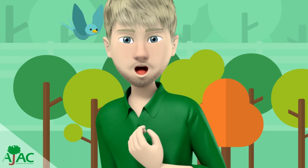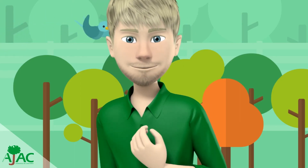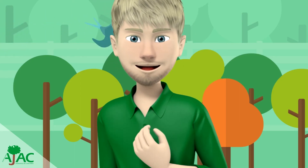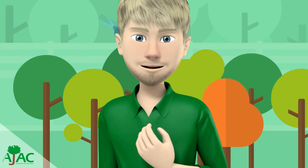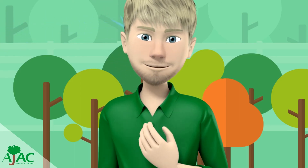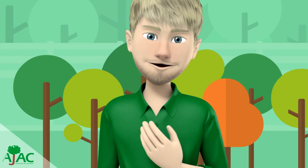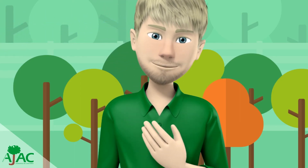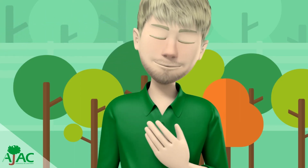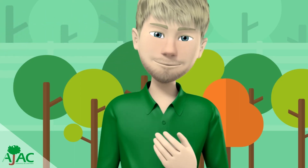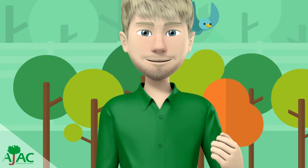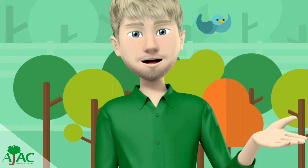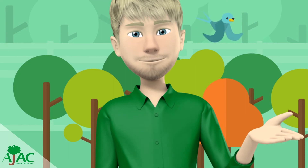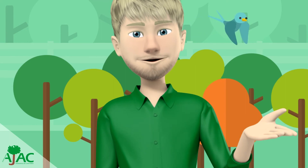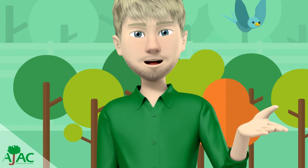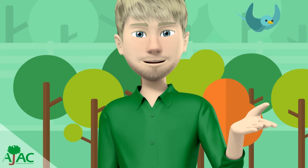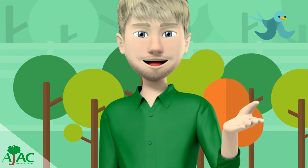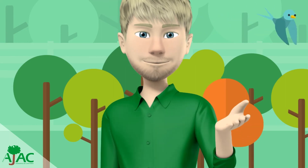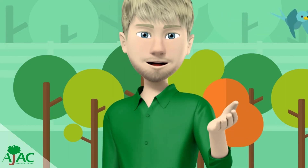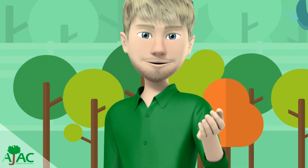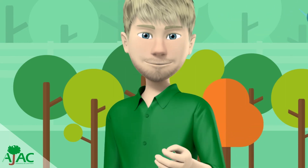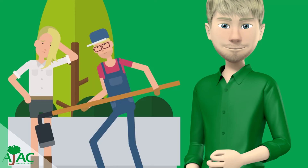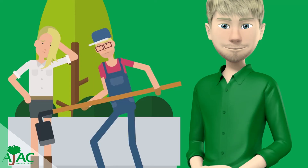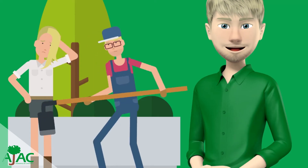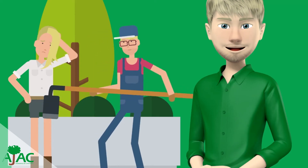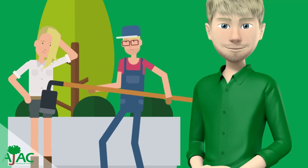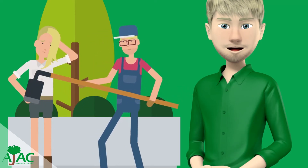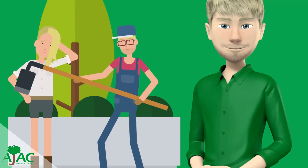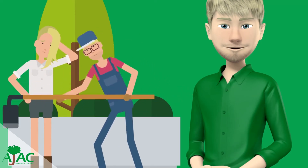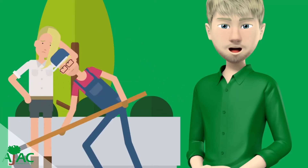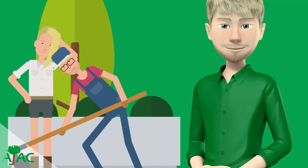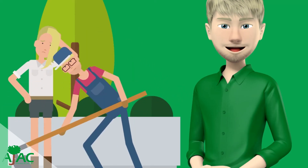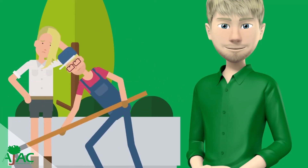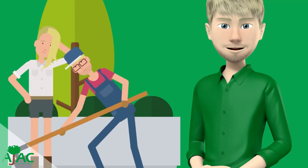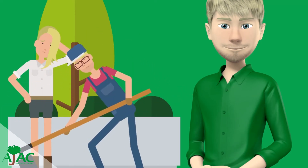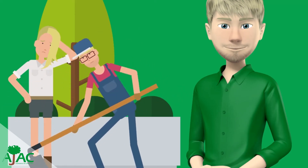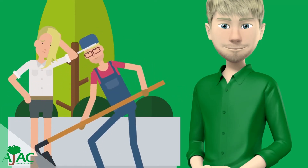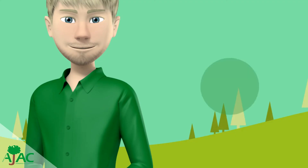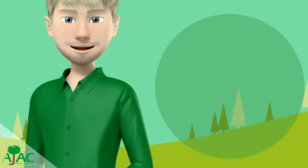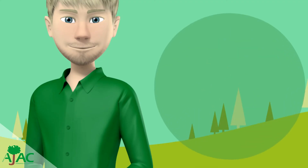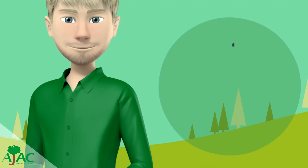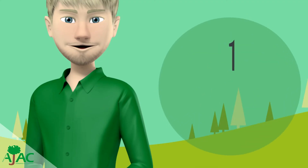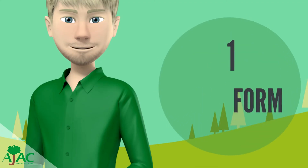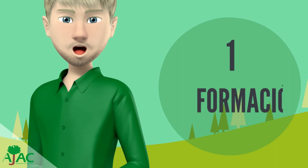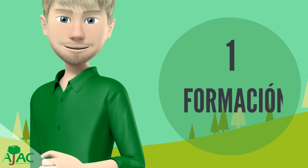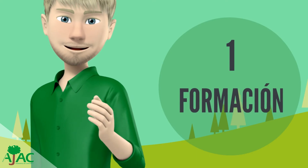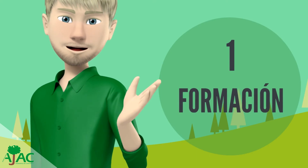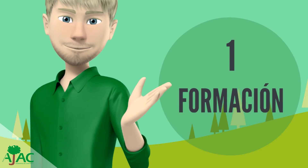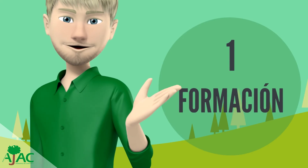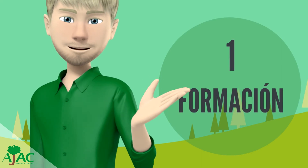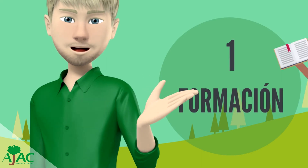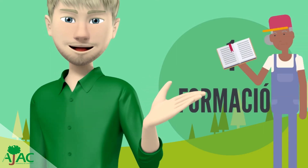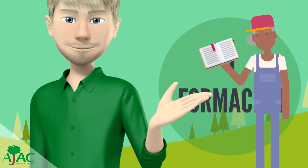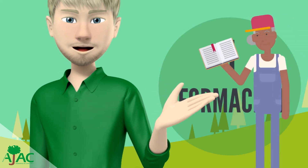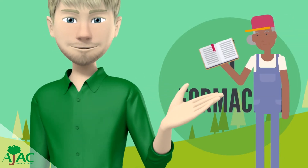Contrate a un jardinero profesional. Contrate a un jardinero de AHAC. ¿Por qué contratar a un jardinero profesional? 1. Somos profesionales